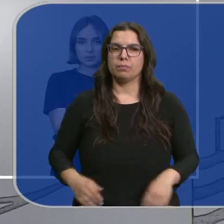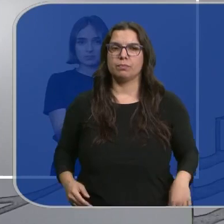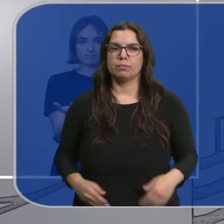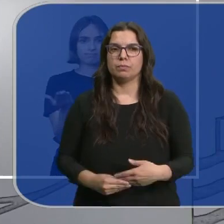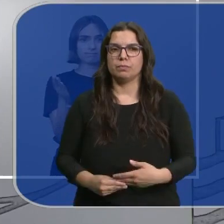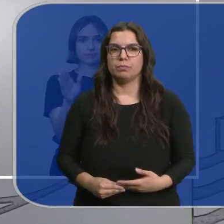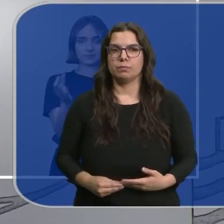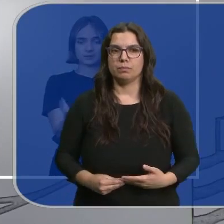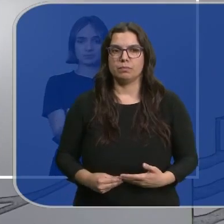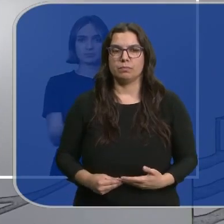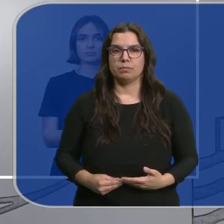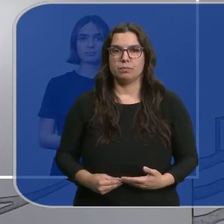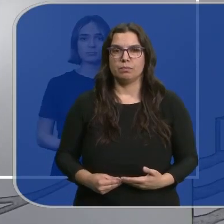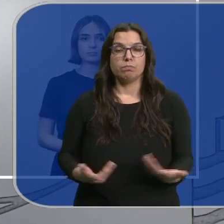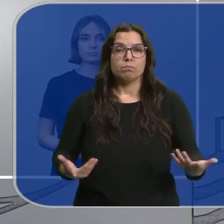No se puede